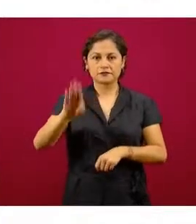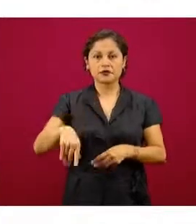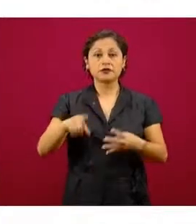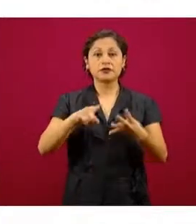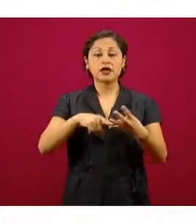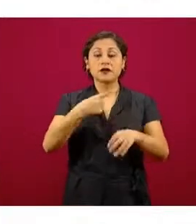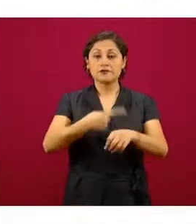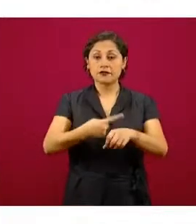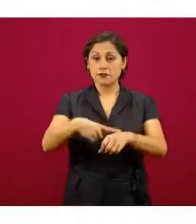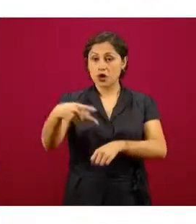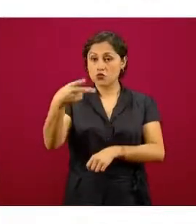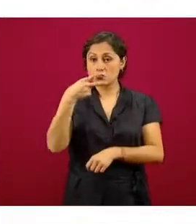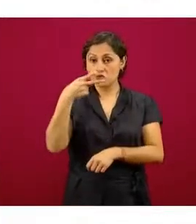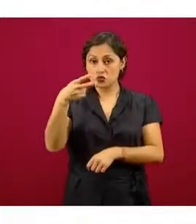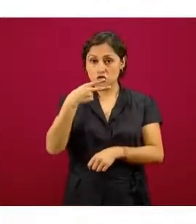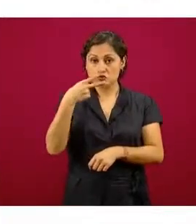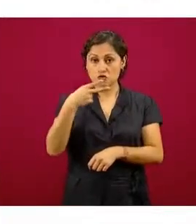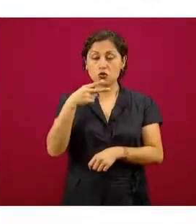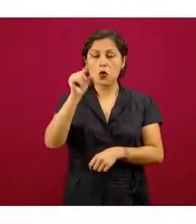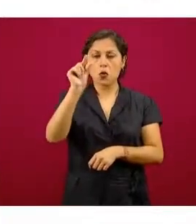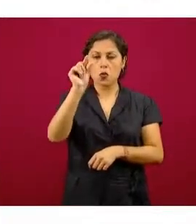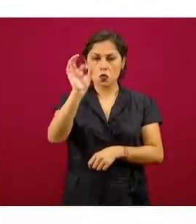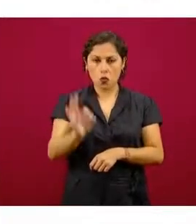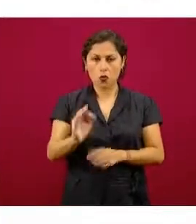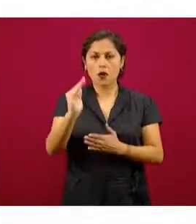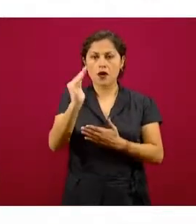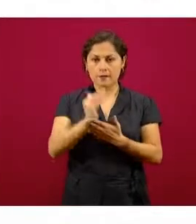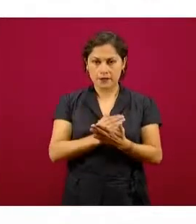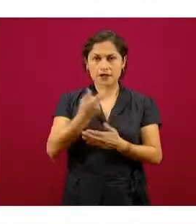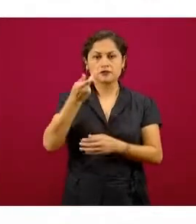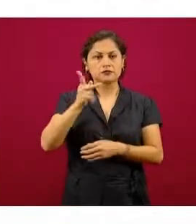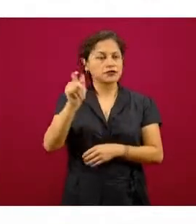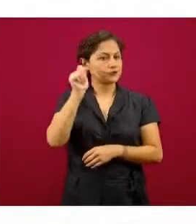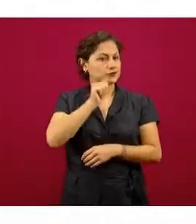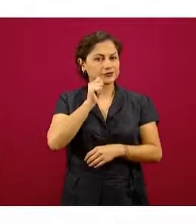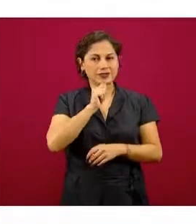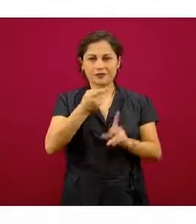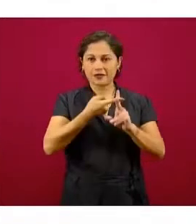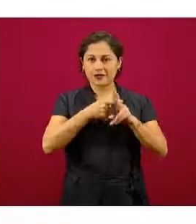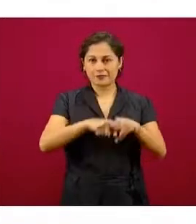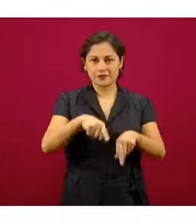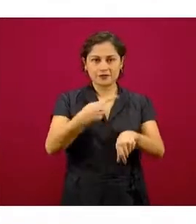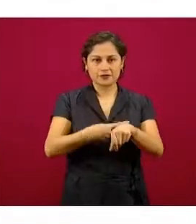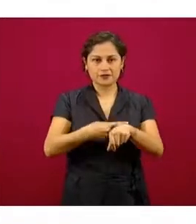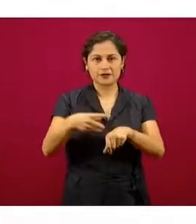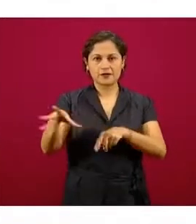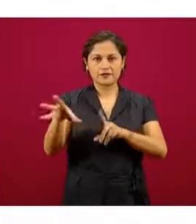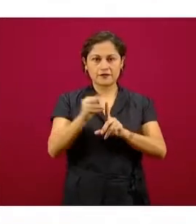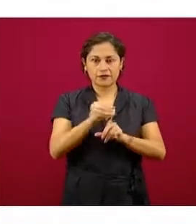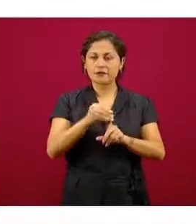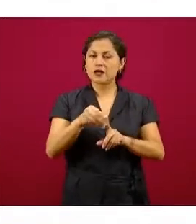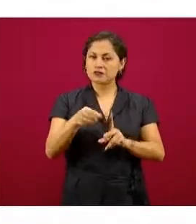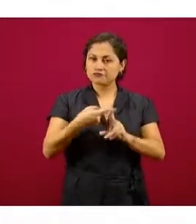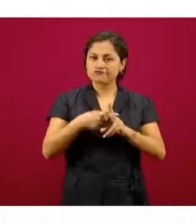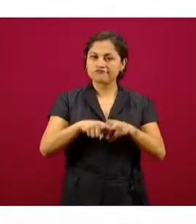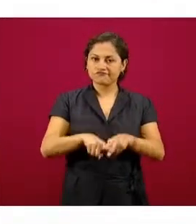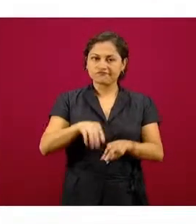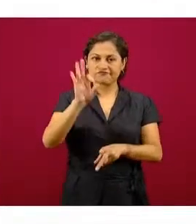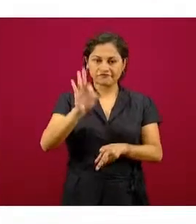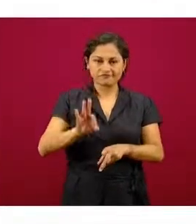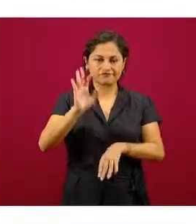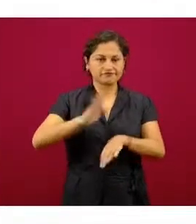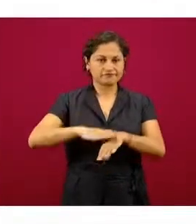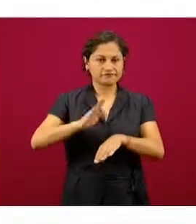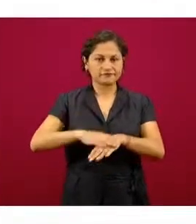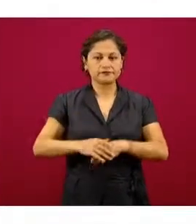menor porcentaje, pero prácticamente también desde un inicio ha conservado este cuarto lugar en asuntos de frecuencia,